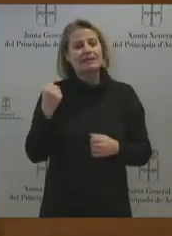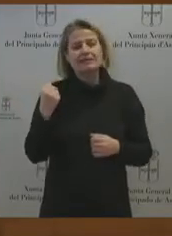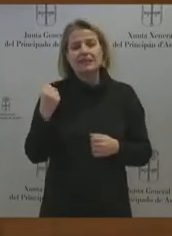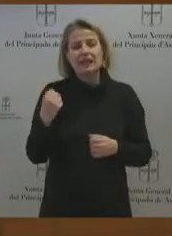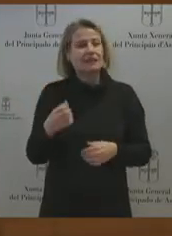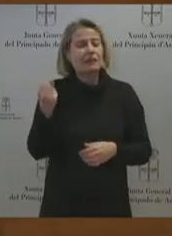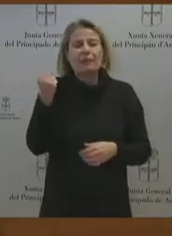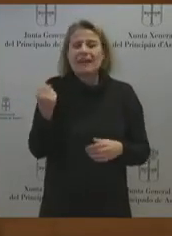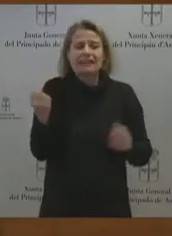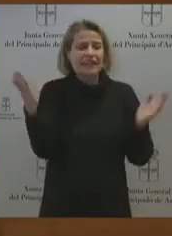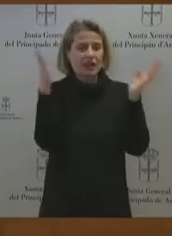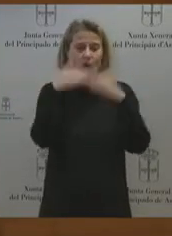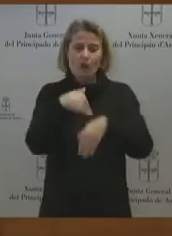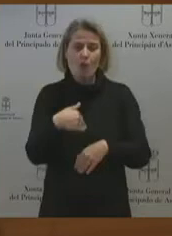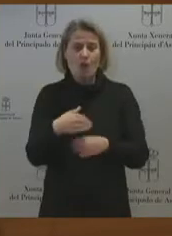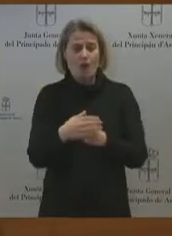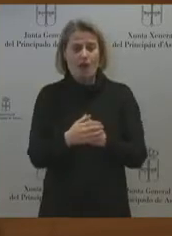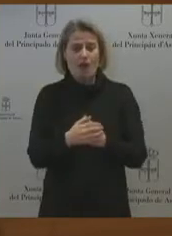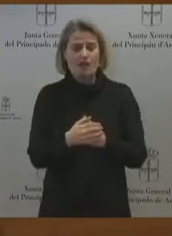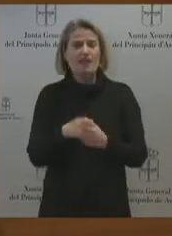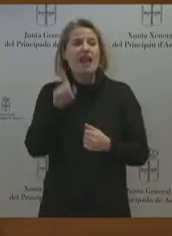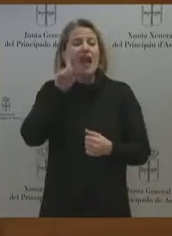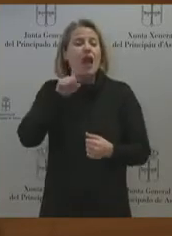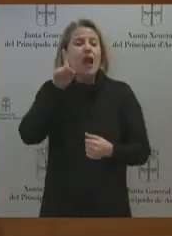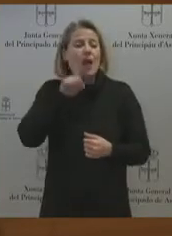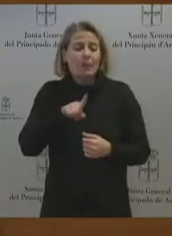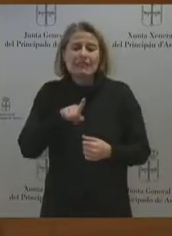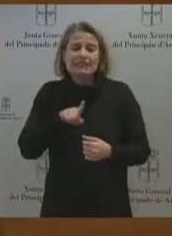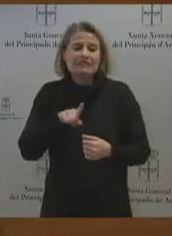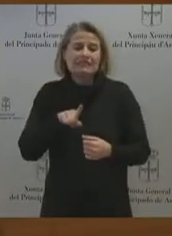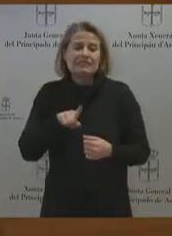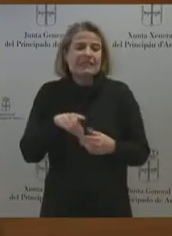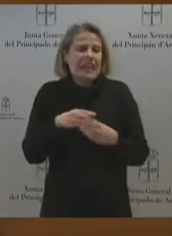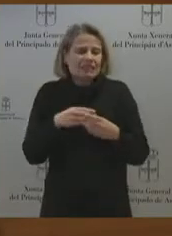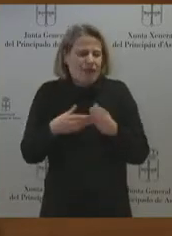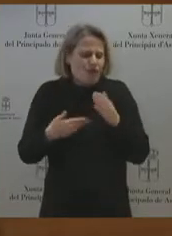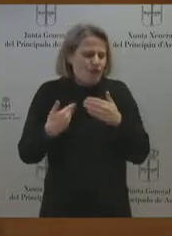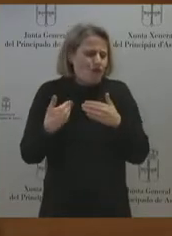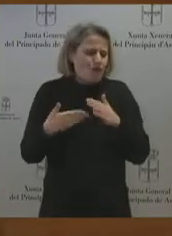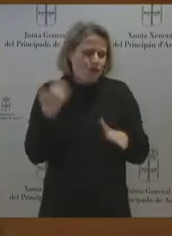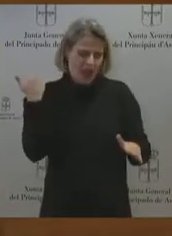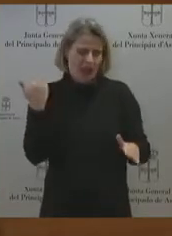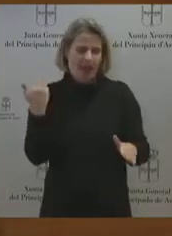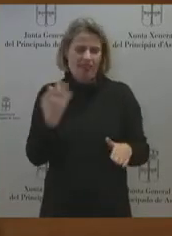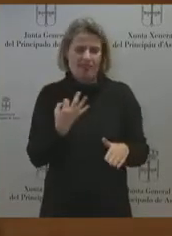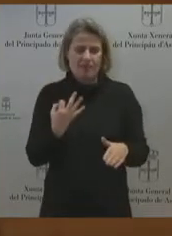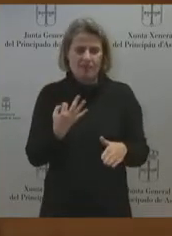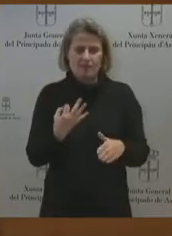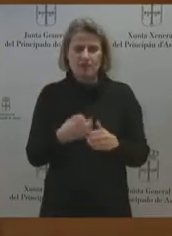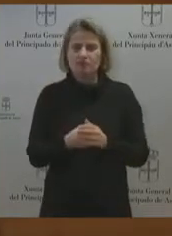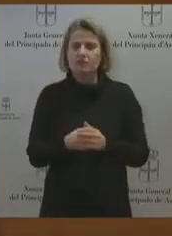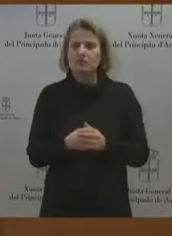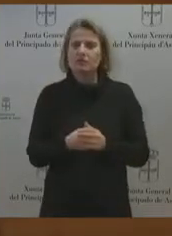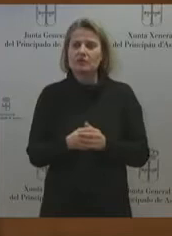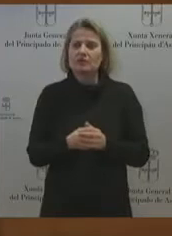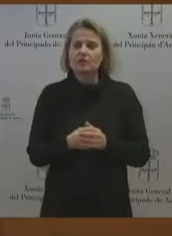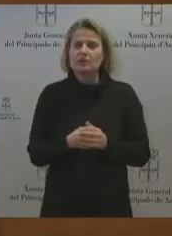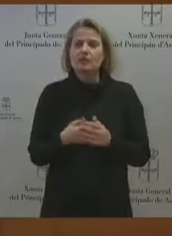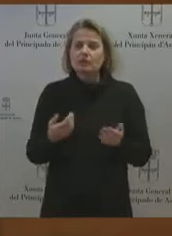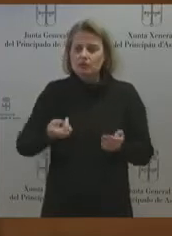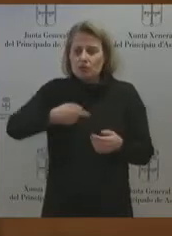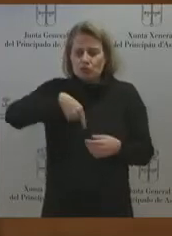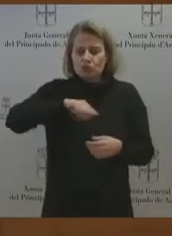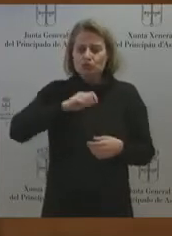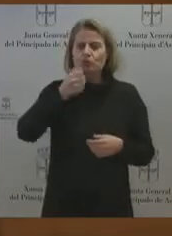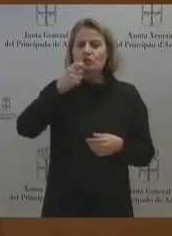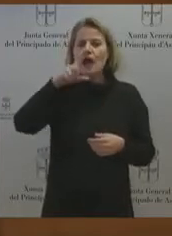mentiras. Desmontemos mentiras. No es cierto, señor consejero, que no supiéramos lo que iba a pasar con Alcoa. Y se lo digo por qué.